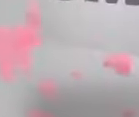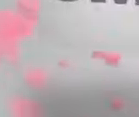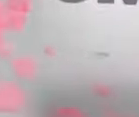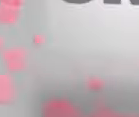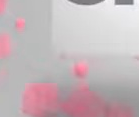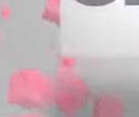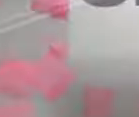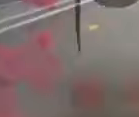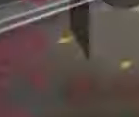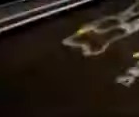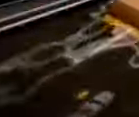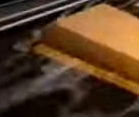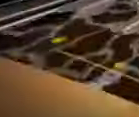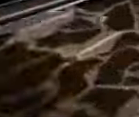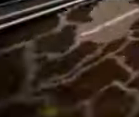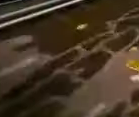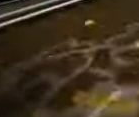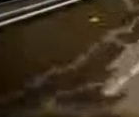Continúa con nosotros.